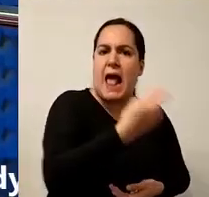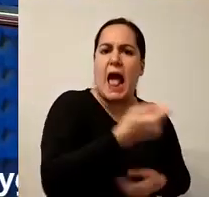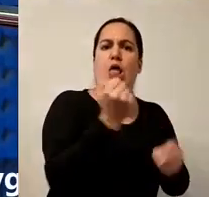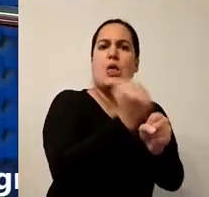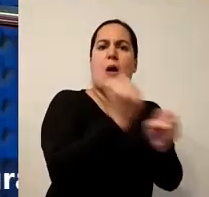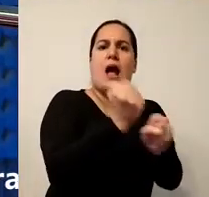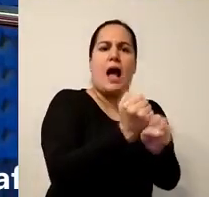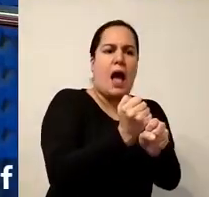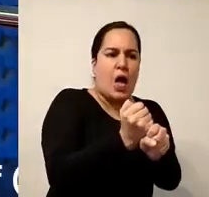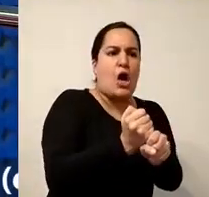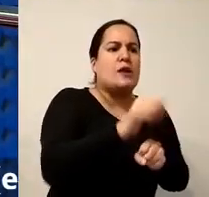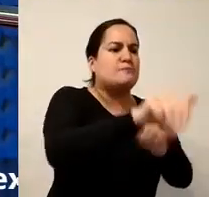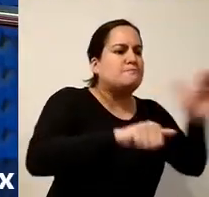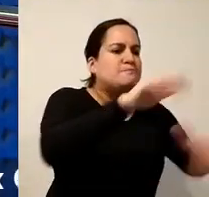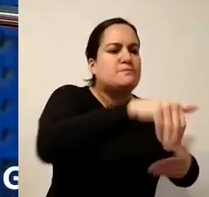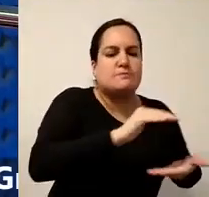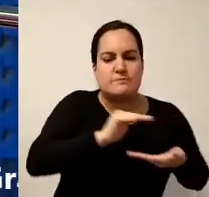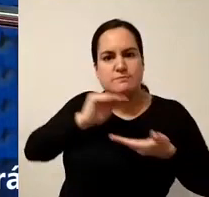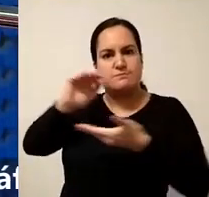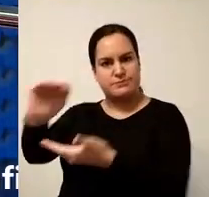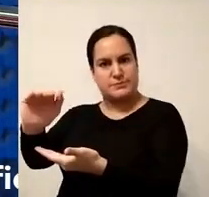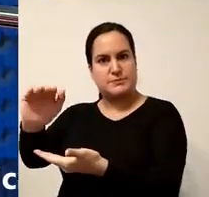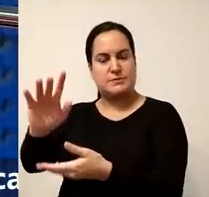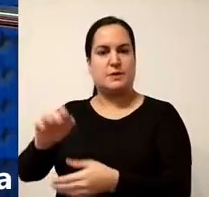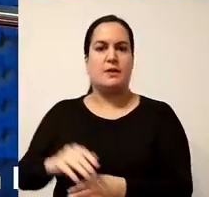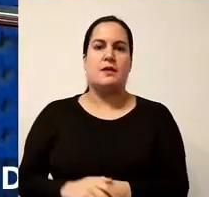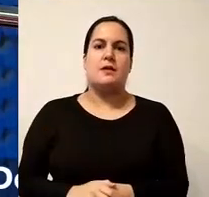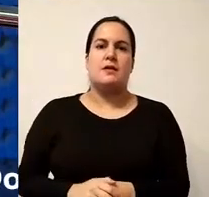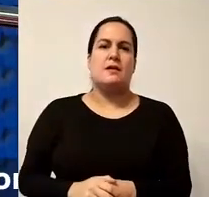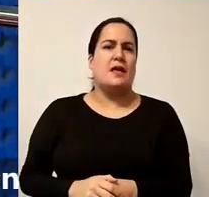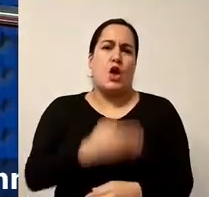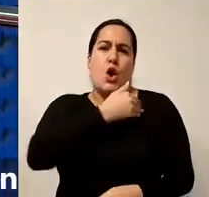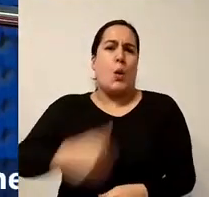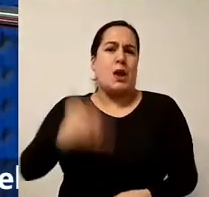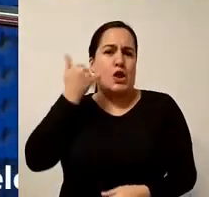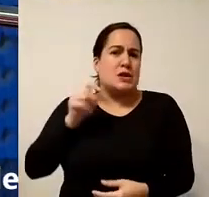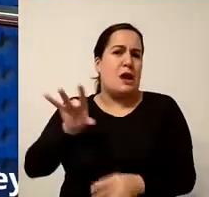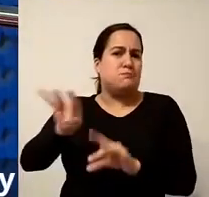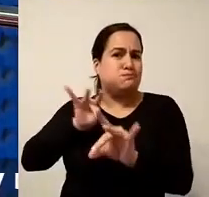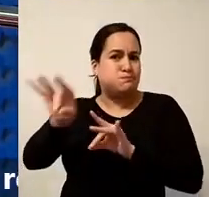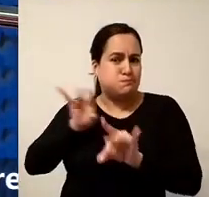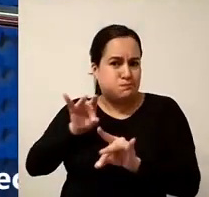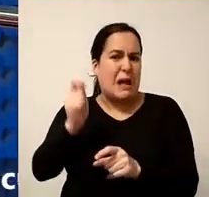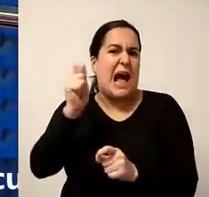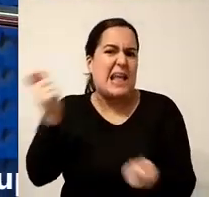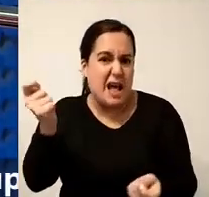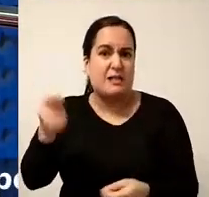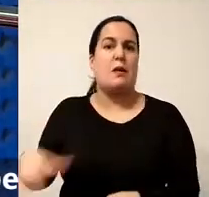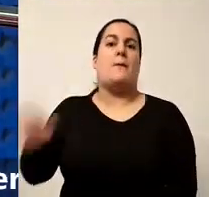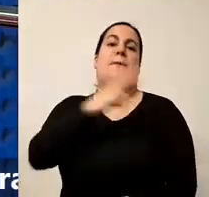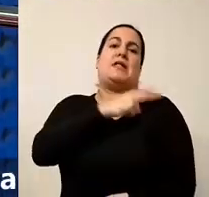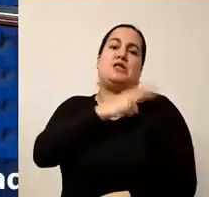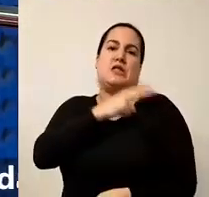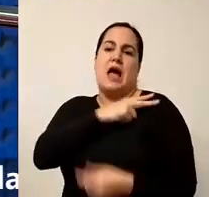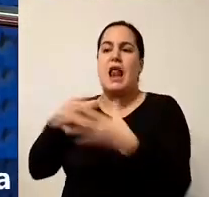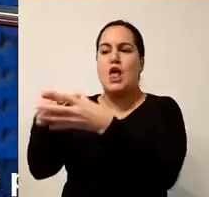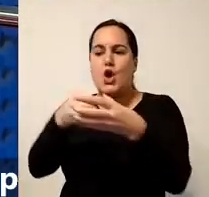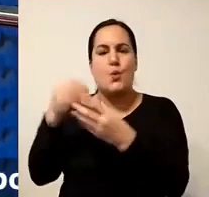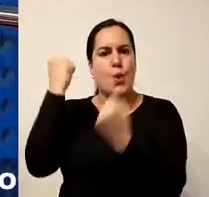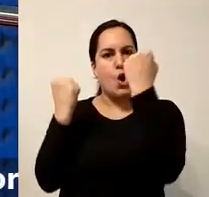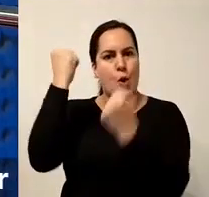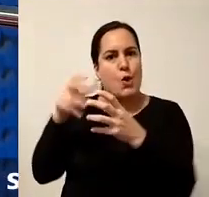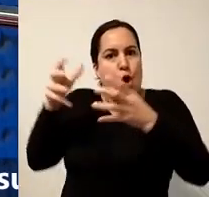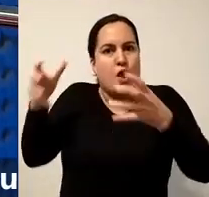para salud para hacer testigos masivos para dar subsidio universal de emergencia y no esos 10.000